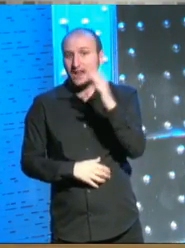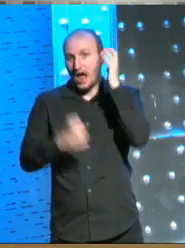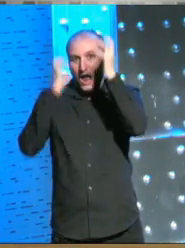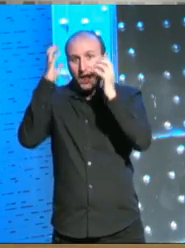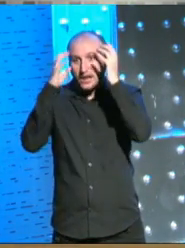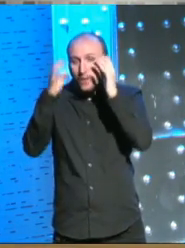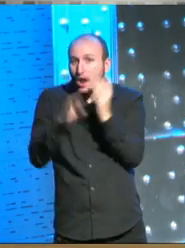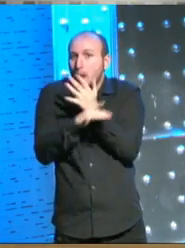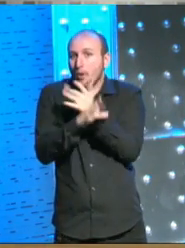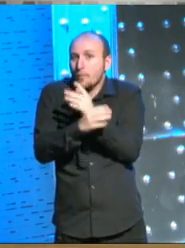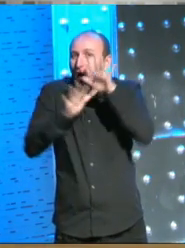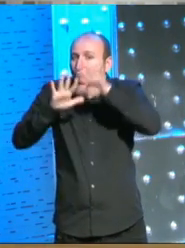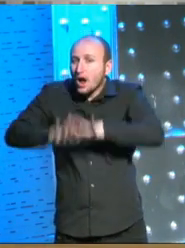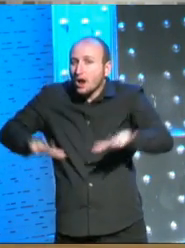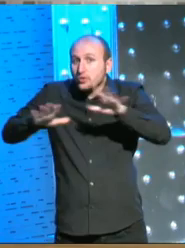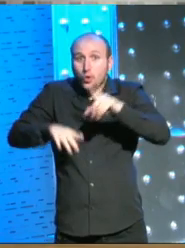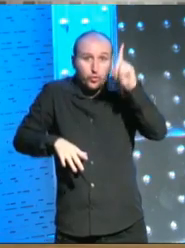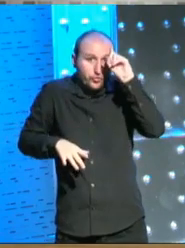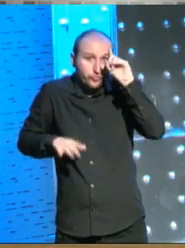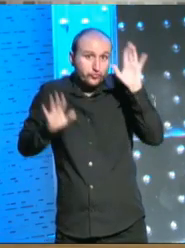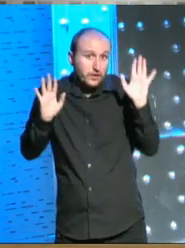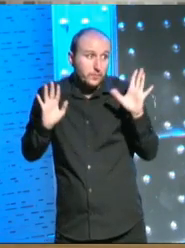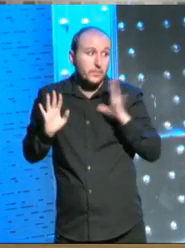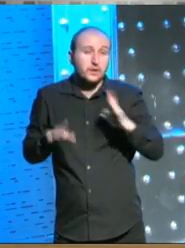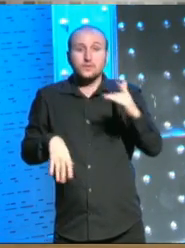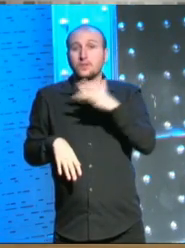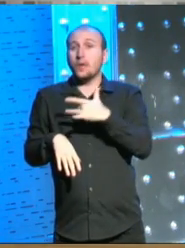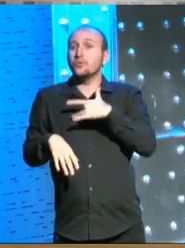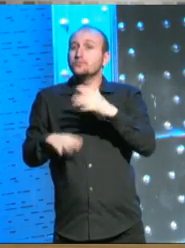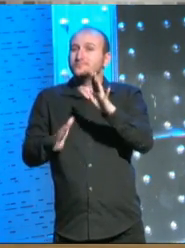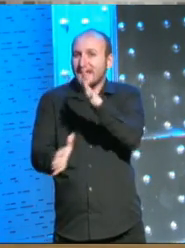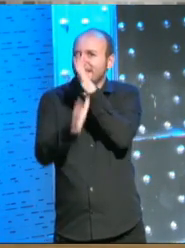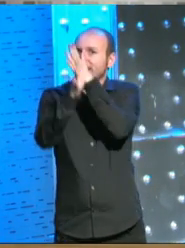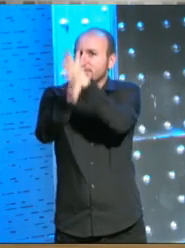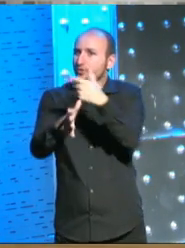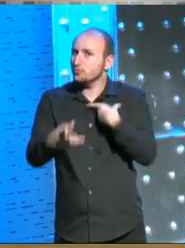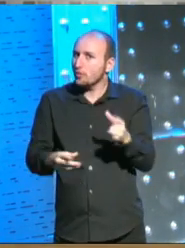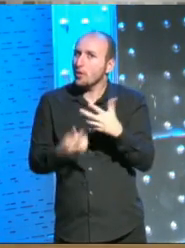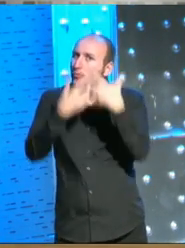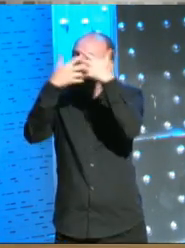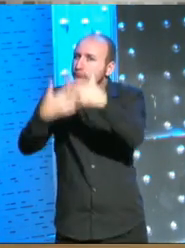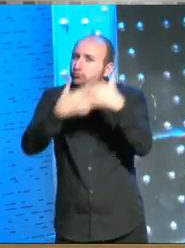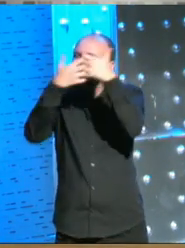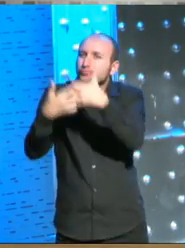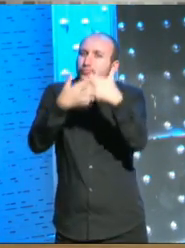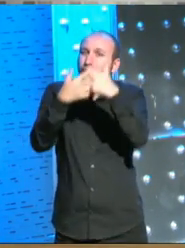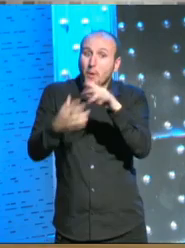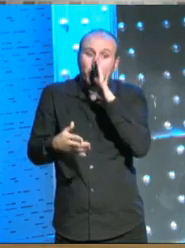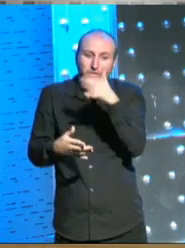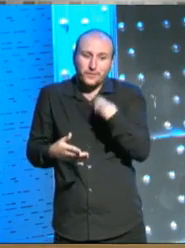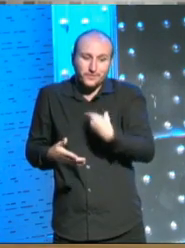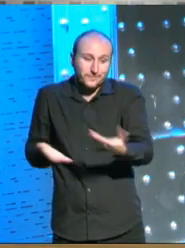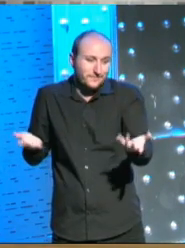caso, esta cosa de Los amores del pulpo, estuvo 10 años peleando con ella, no sé muy bien por qué, pero así